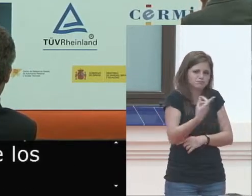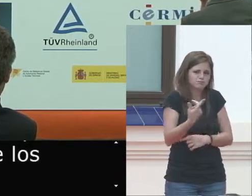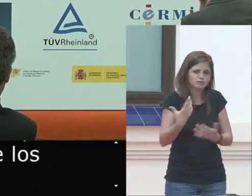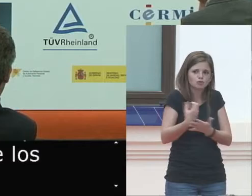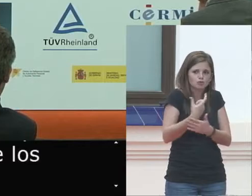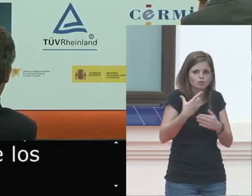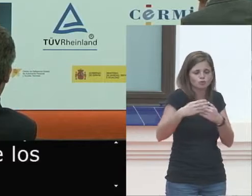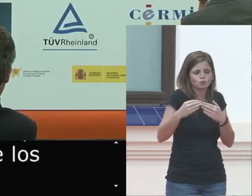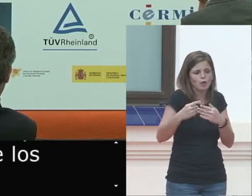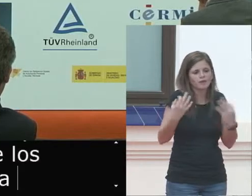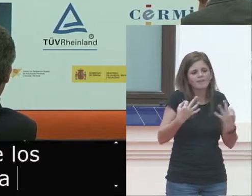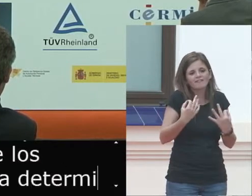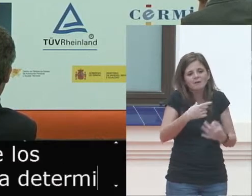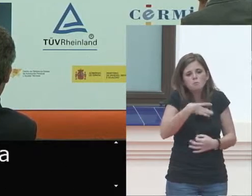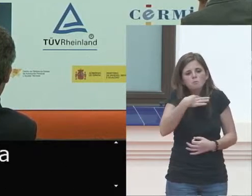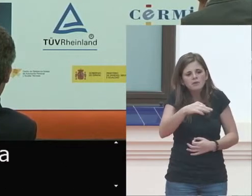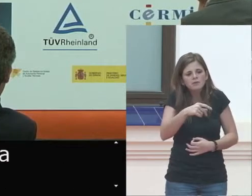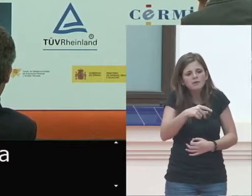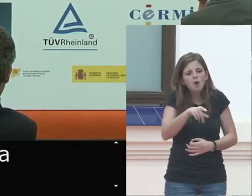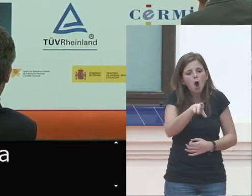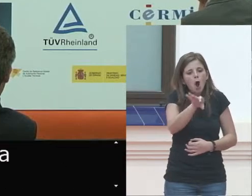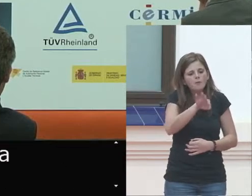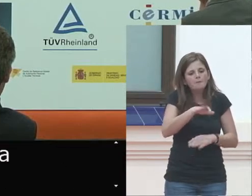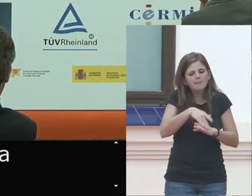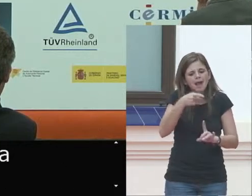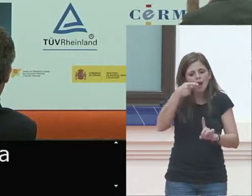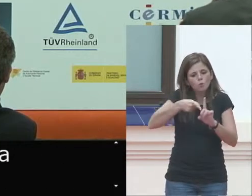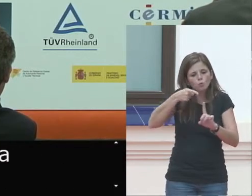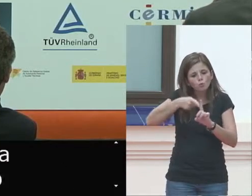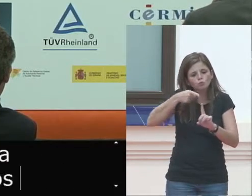que poder tener opción al uso